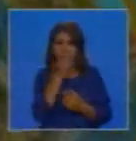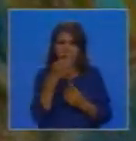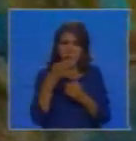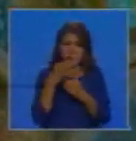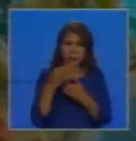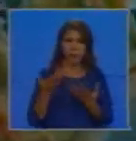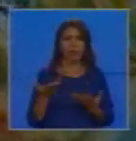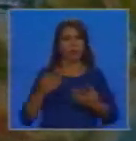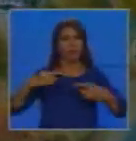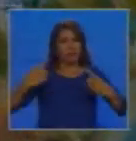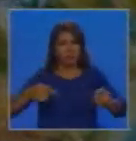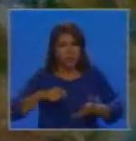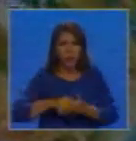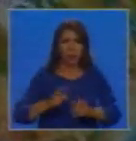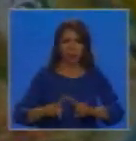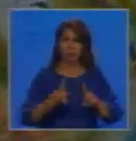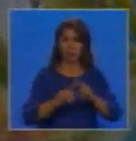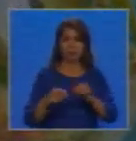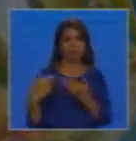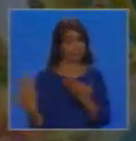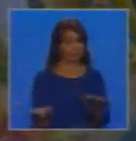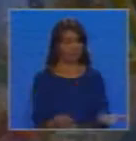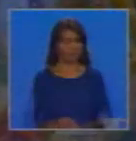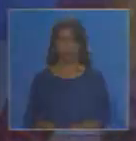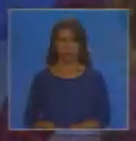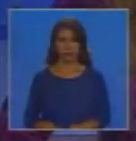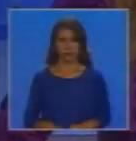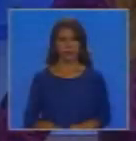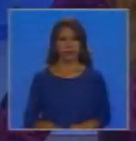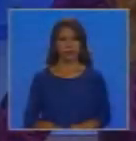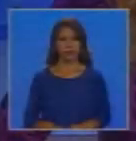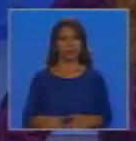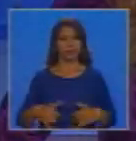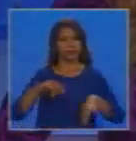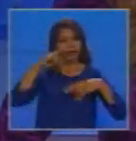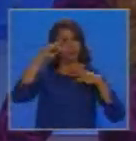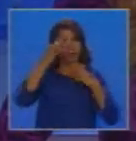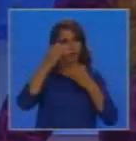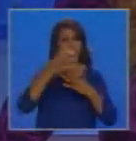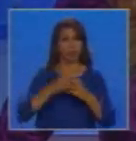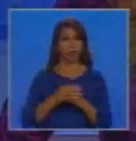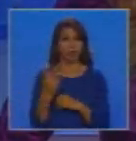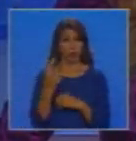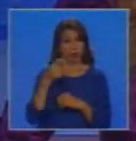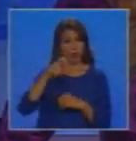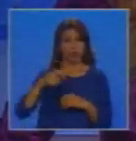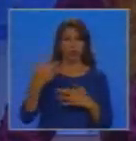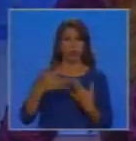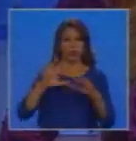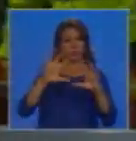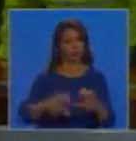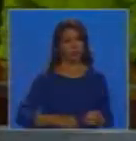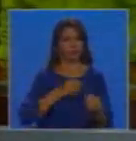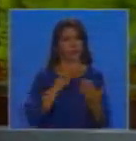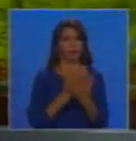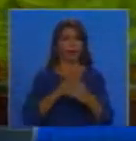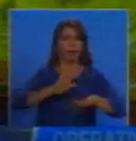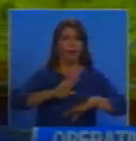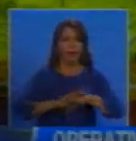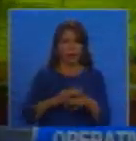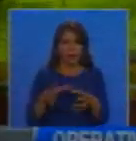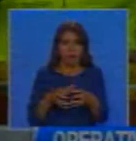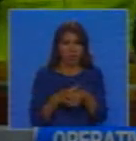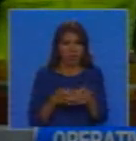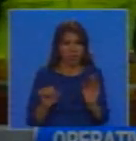Jairo Jacome Ortega, 24 horas. Seguimos informando, 11 personas fueron detenidas por supuesta asociación